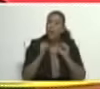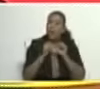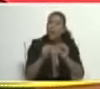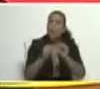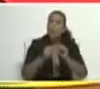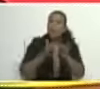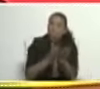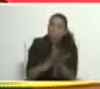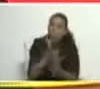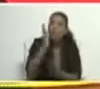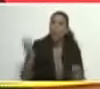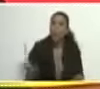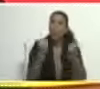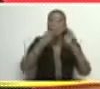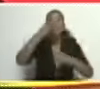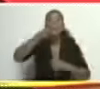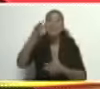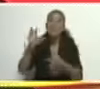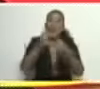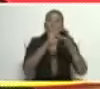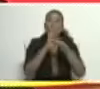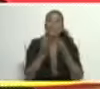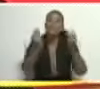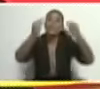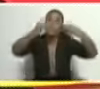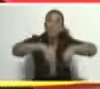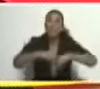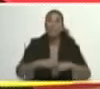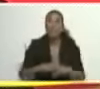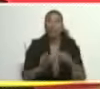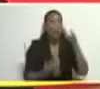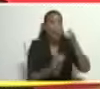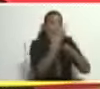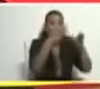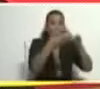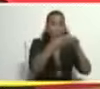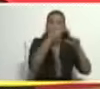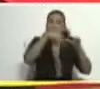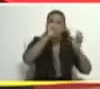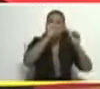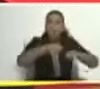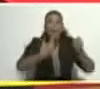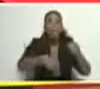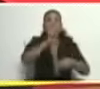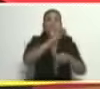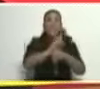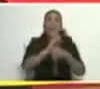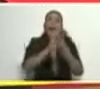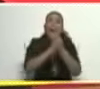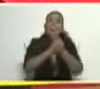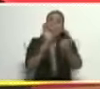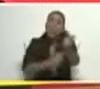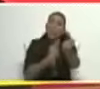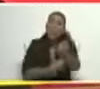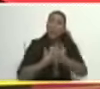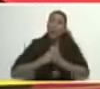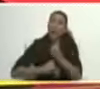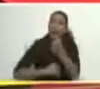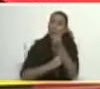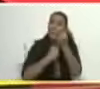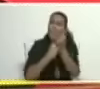continuaremos en el camino de impulsar políticas conjuntas como bloque que reafirmen los principios de hermandad,